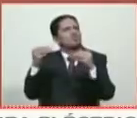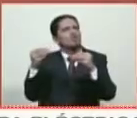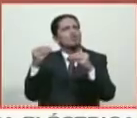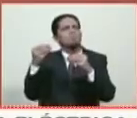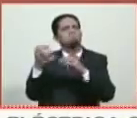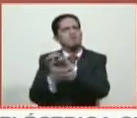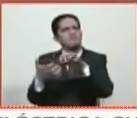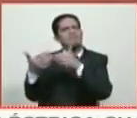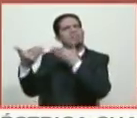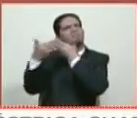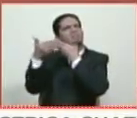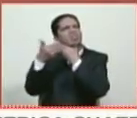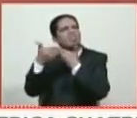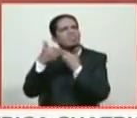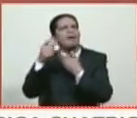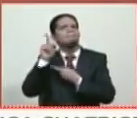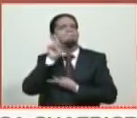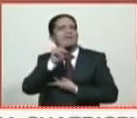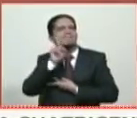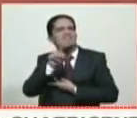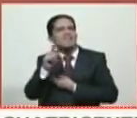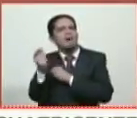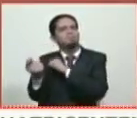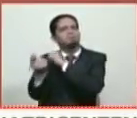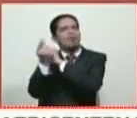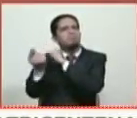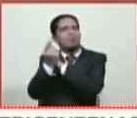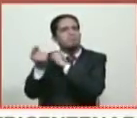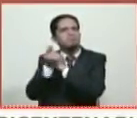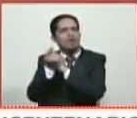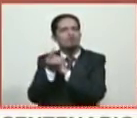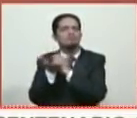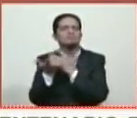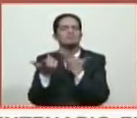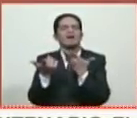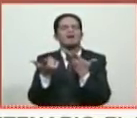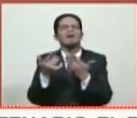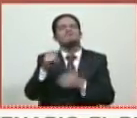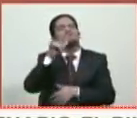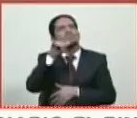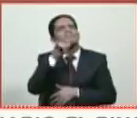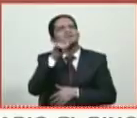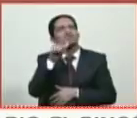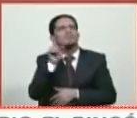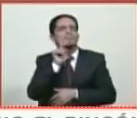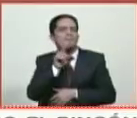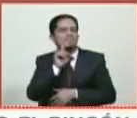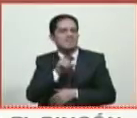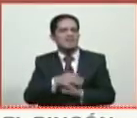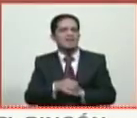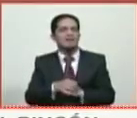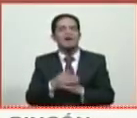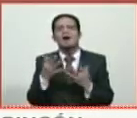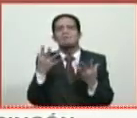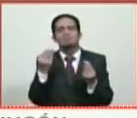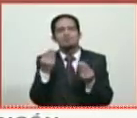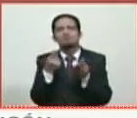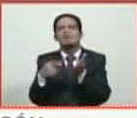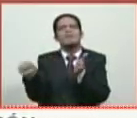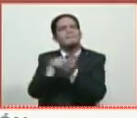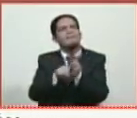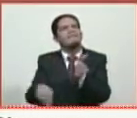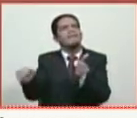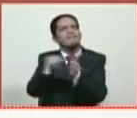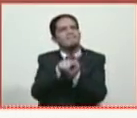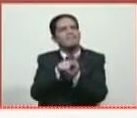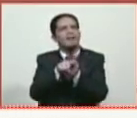a tantas mentiras, a tantas patrañas, a tantos fake news, a tantas consejas repetidas mil veces